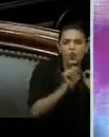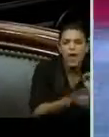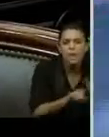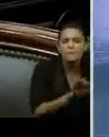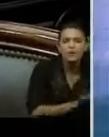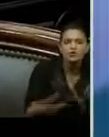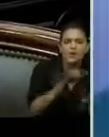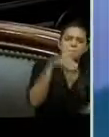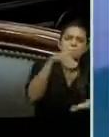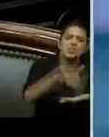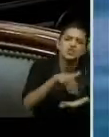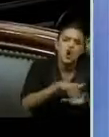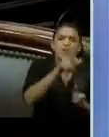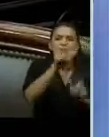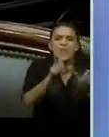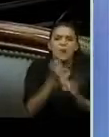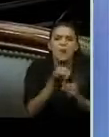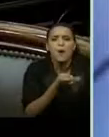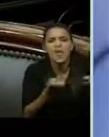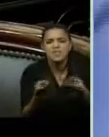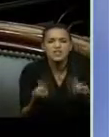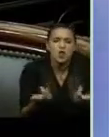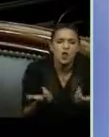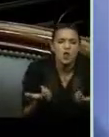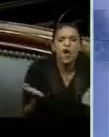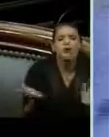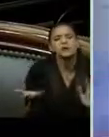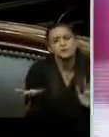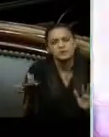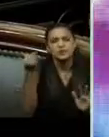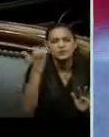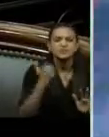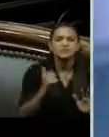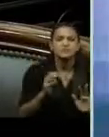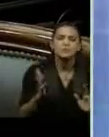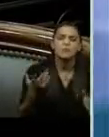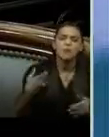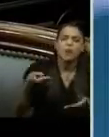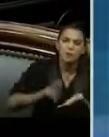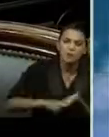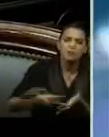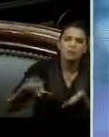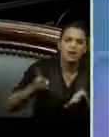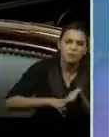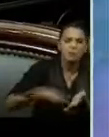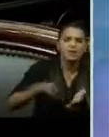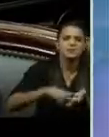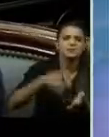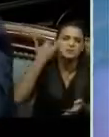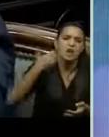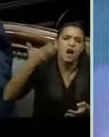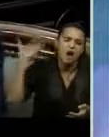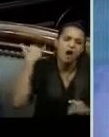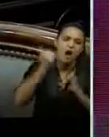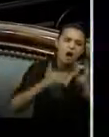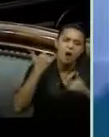no bajan a sesionar. Pero bueno, tendremos que seguir trabajando para convocar una sesión y tratar de que el proyecto también me